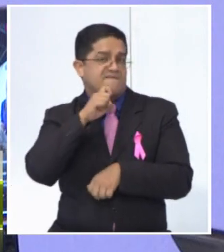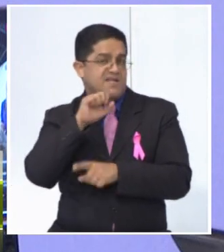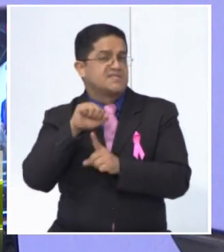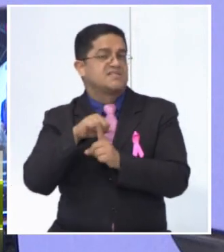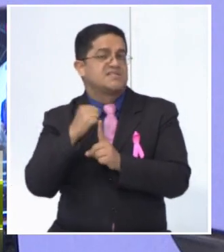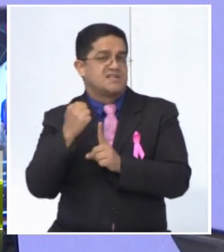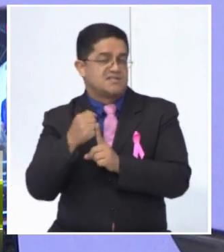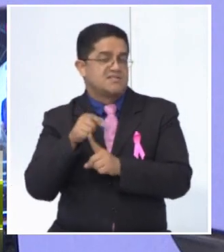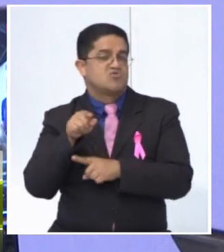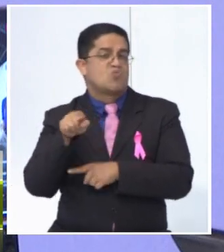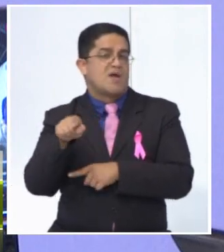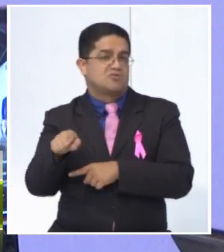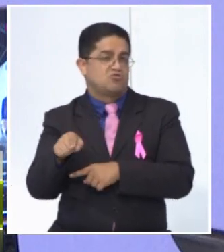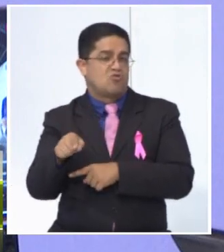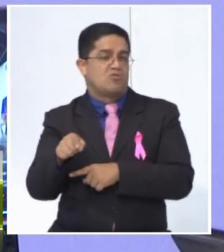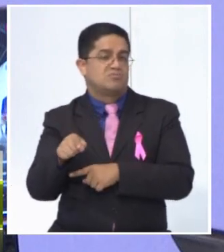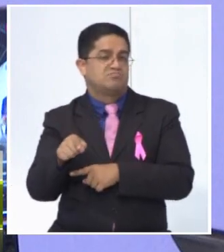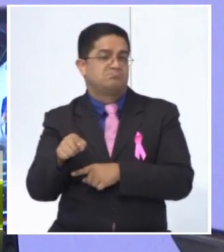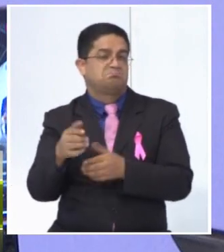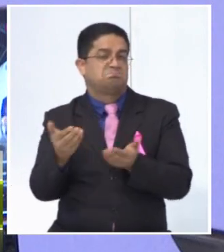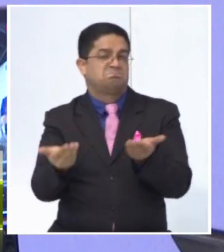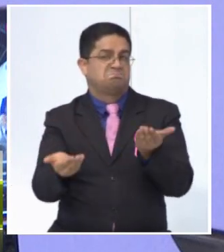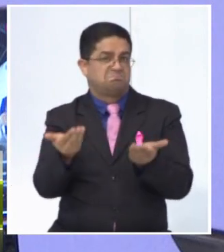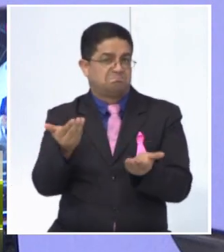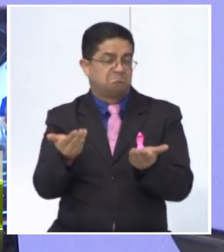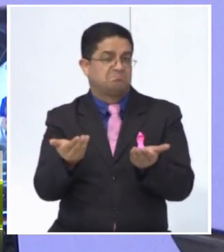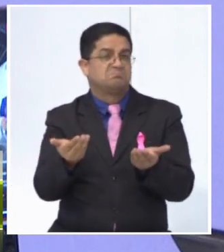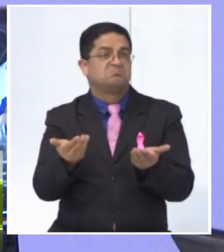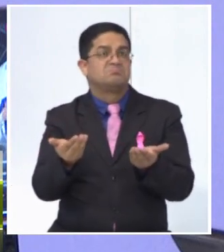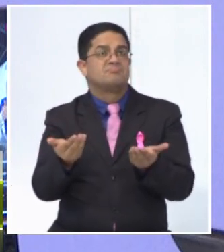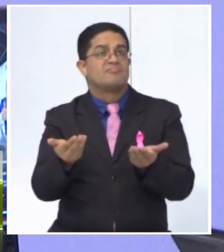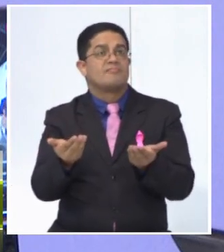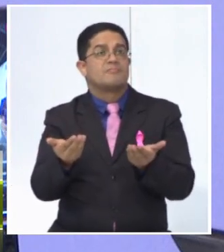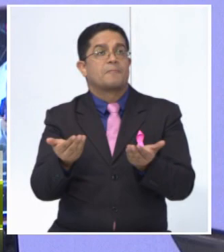otra persona que incluso tenga un tipo de